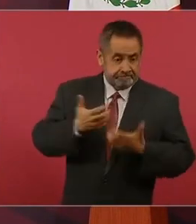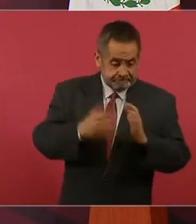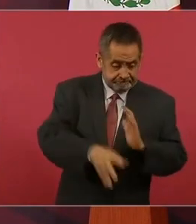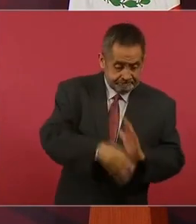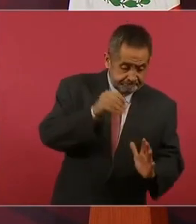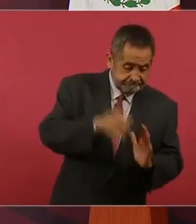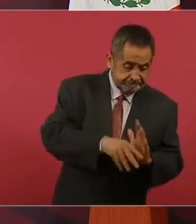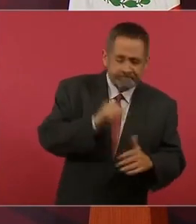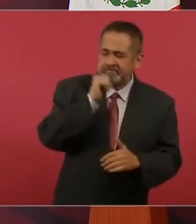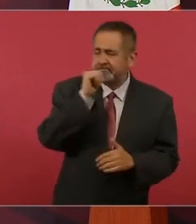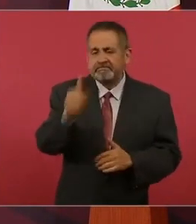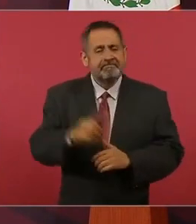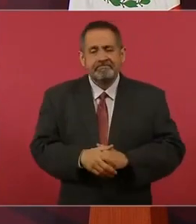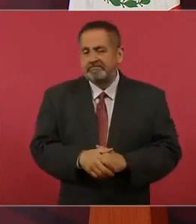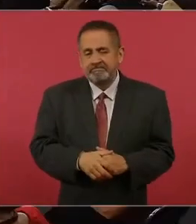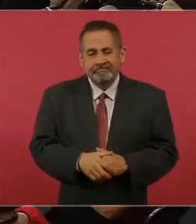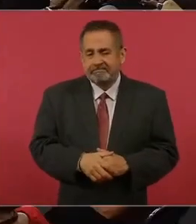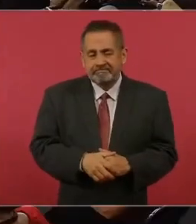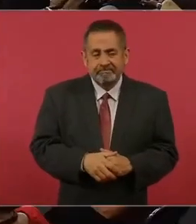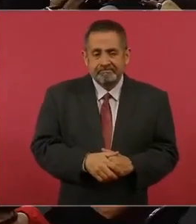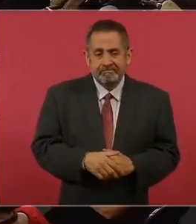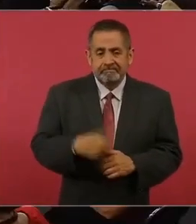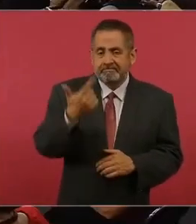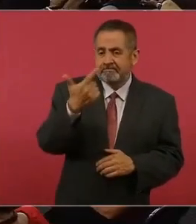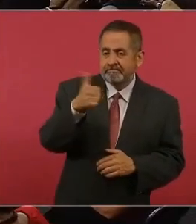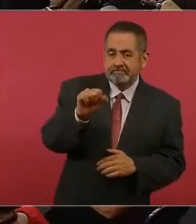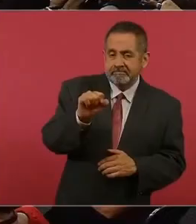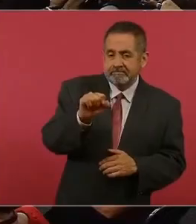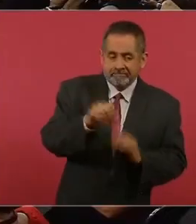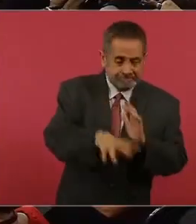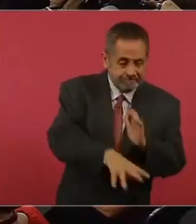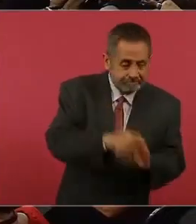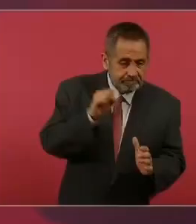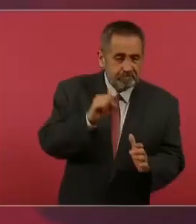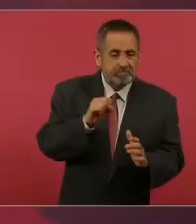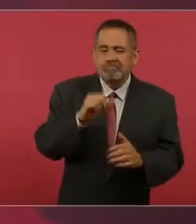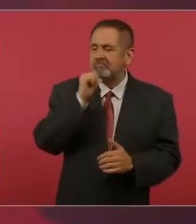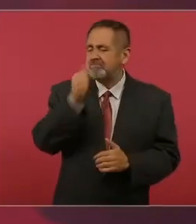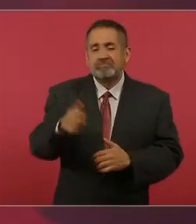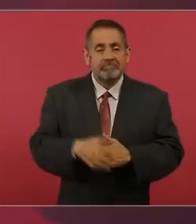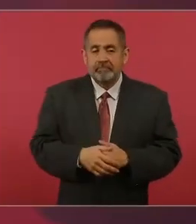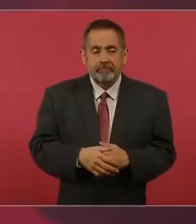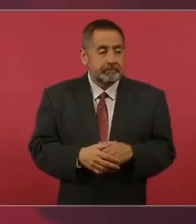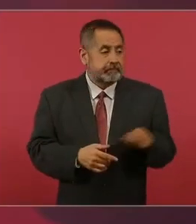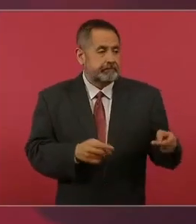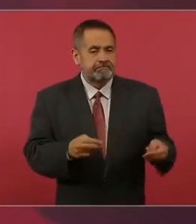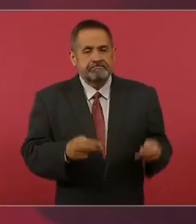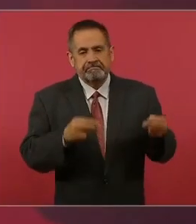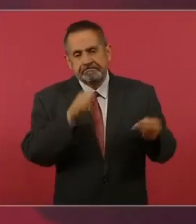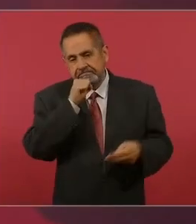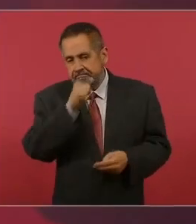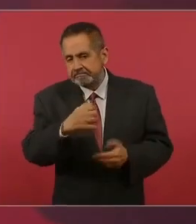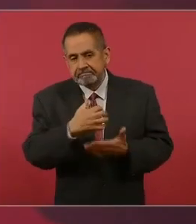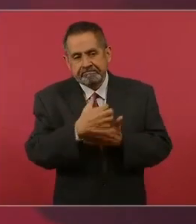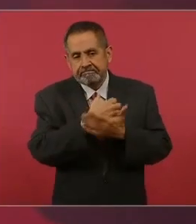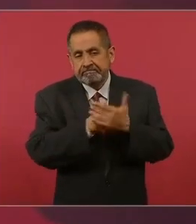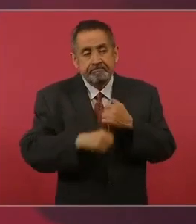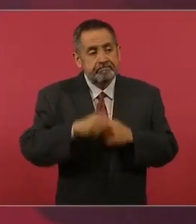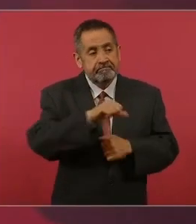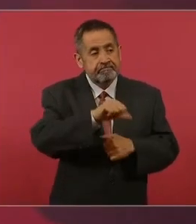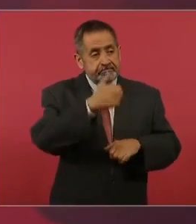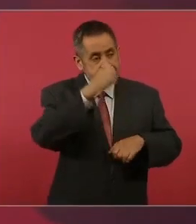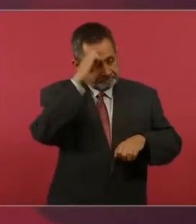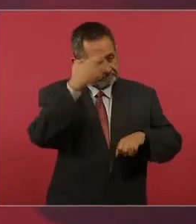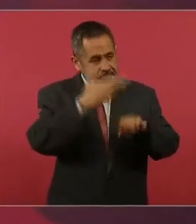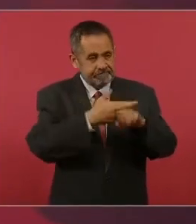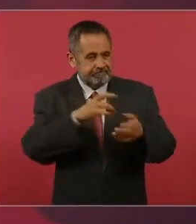no se extrayera gas. Eran buenos negocios para las empresas extranjeras dedicadas